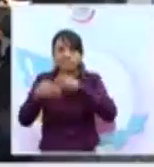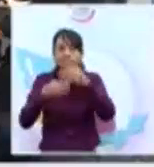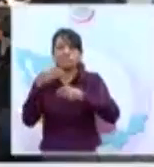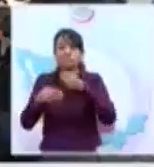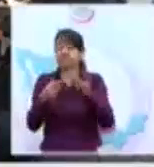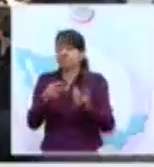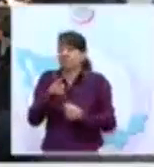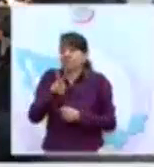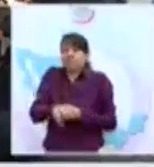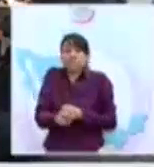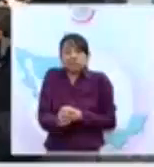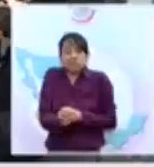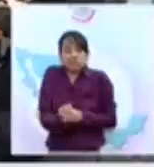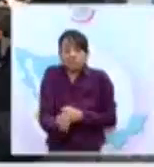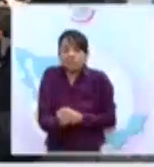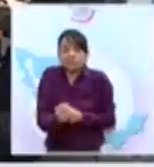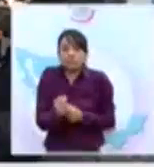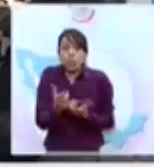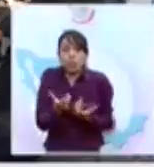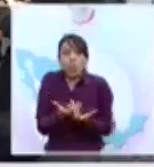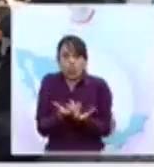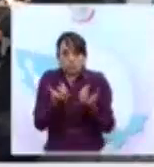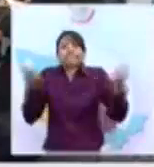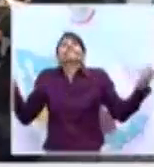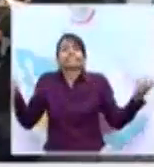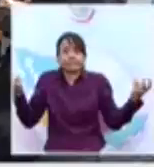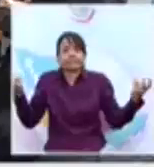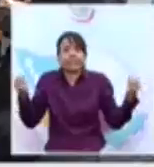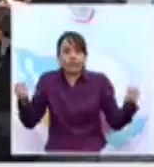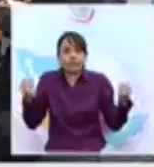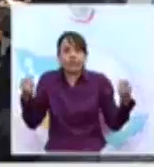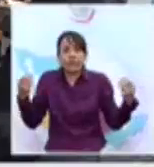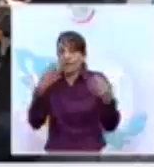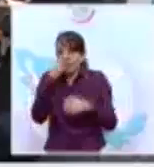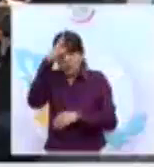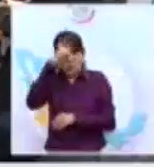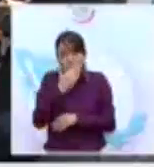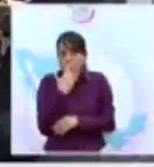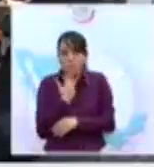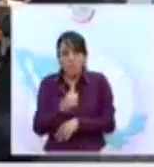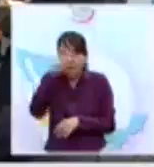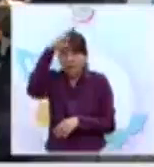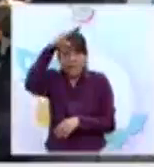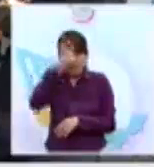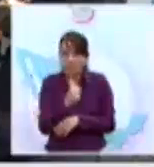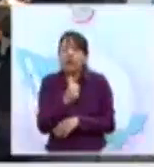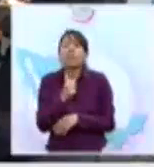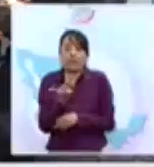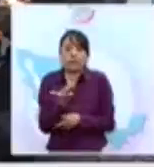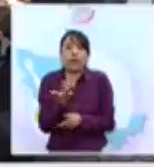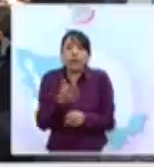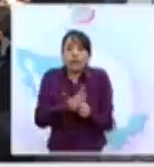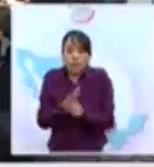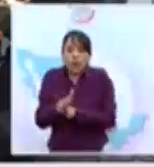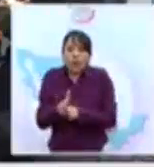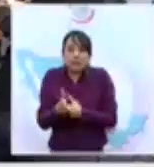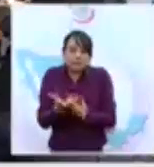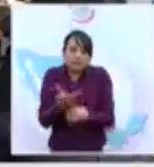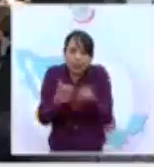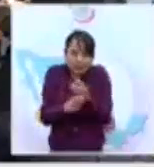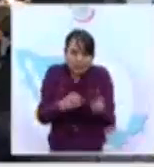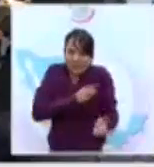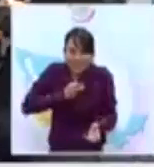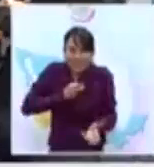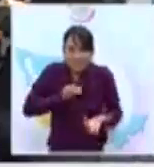una discusión polarizada acerca de lo que se tiene que hacer, eso sí, como nación, ¿no?,